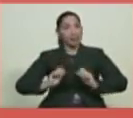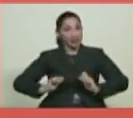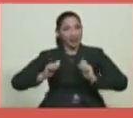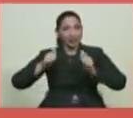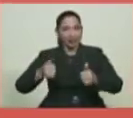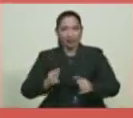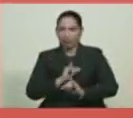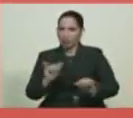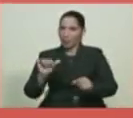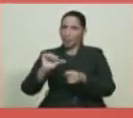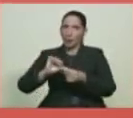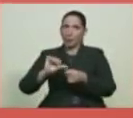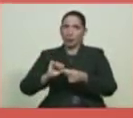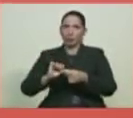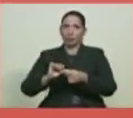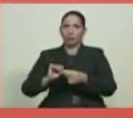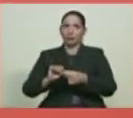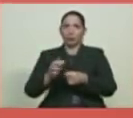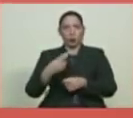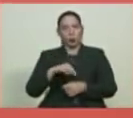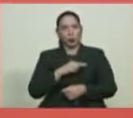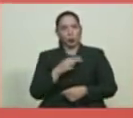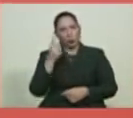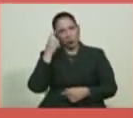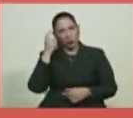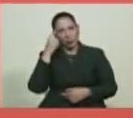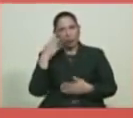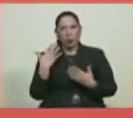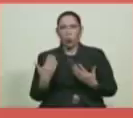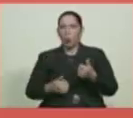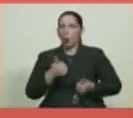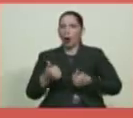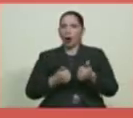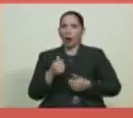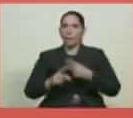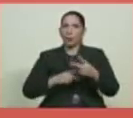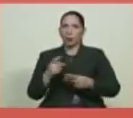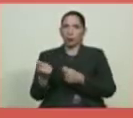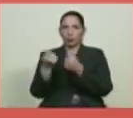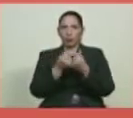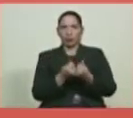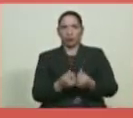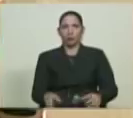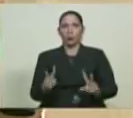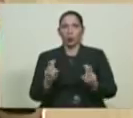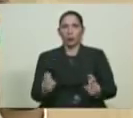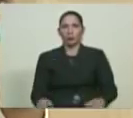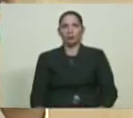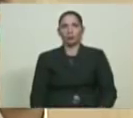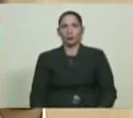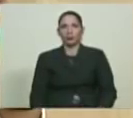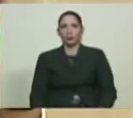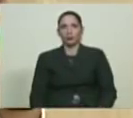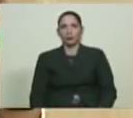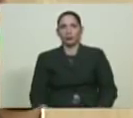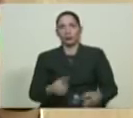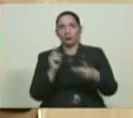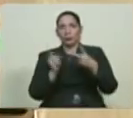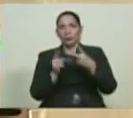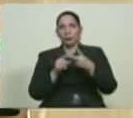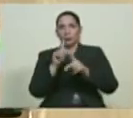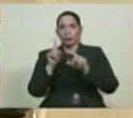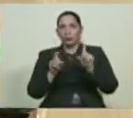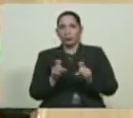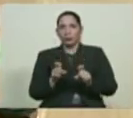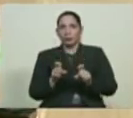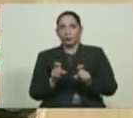proceso de subsidio a la gasolina, pues estableceremos cuál será el mecanismo del nuevo precio de transporte. Bien, y en segundo lugar, mi pregunta iba también en relación